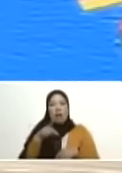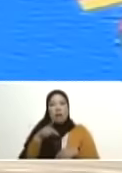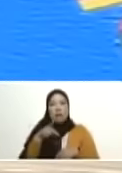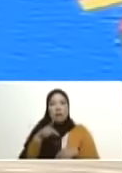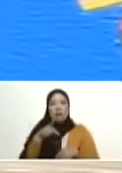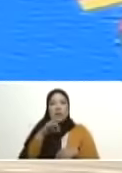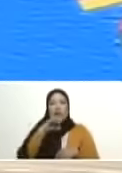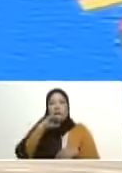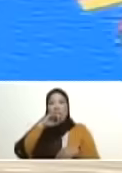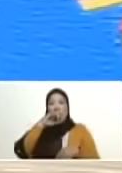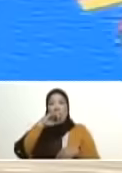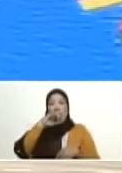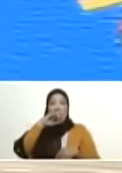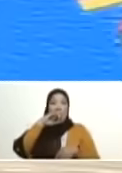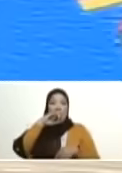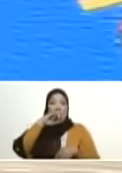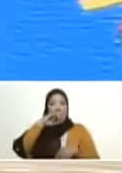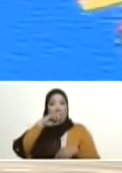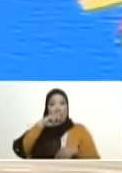el odio